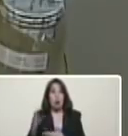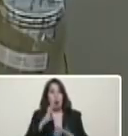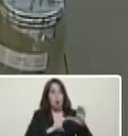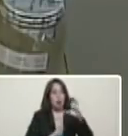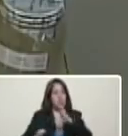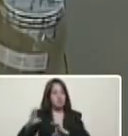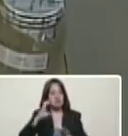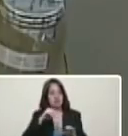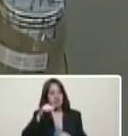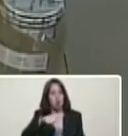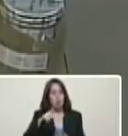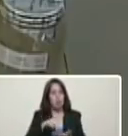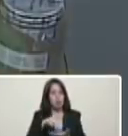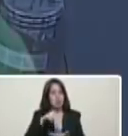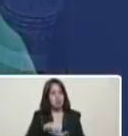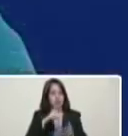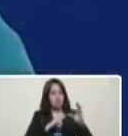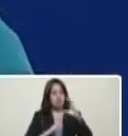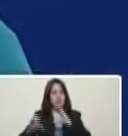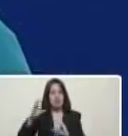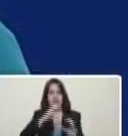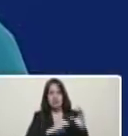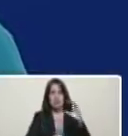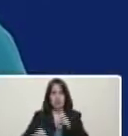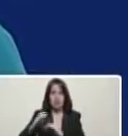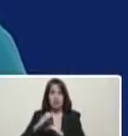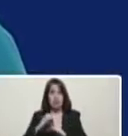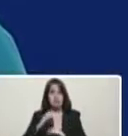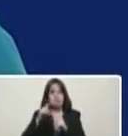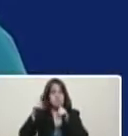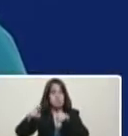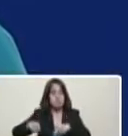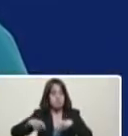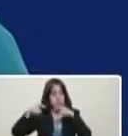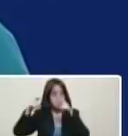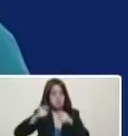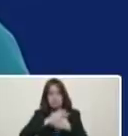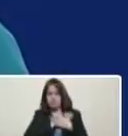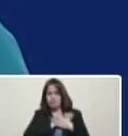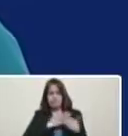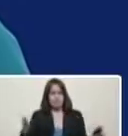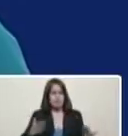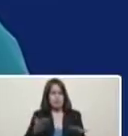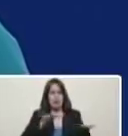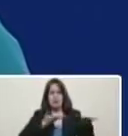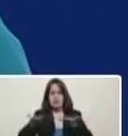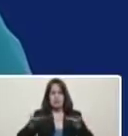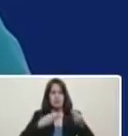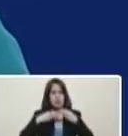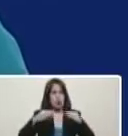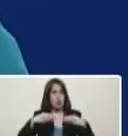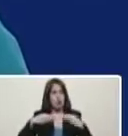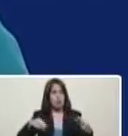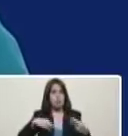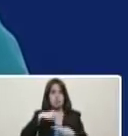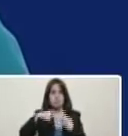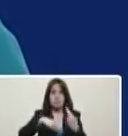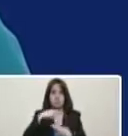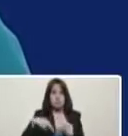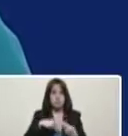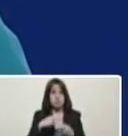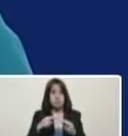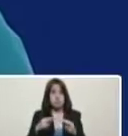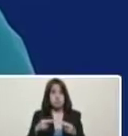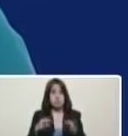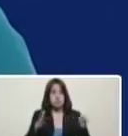participamos en la Alianza Científico Campesina se ponen al servicio del pueblo campesino, al servicio de la Revolución Bolivariana, un conuco